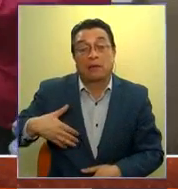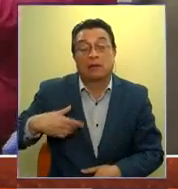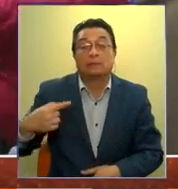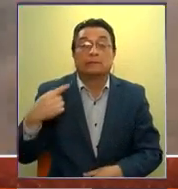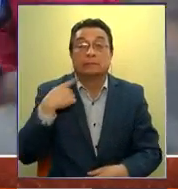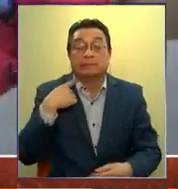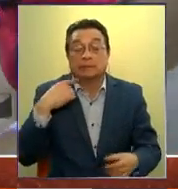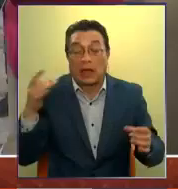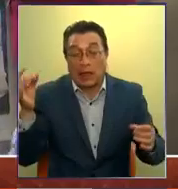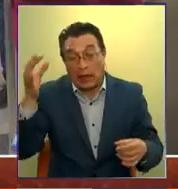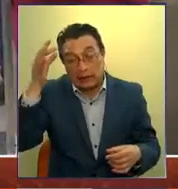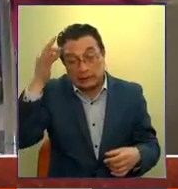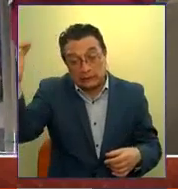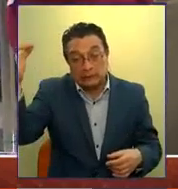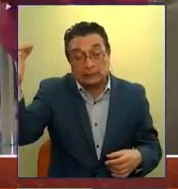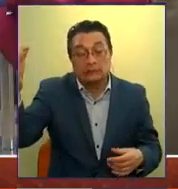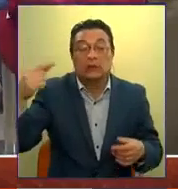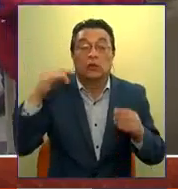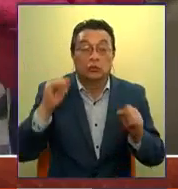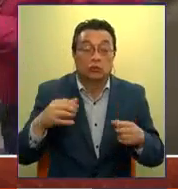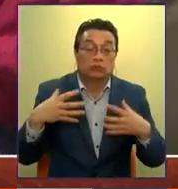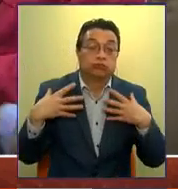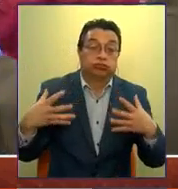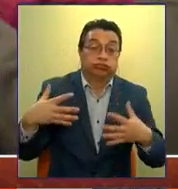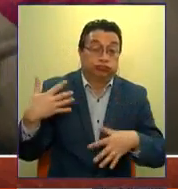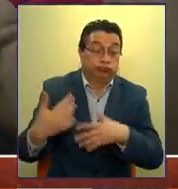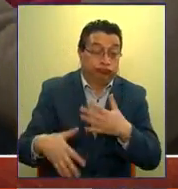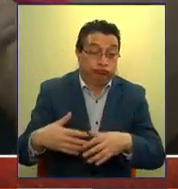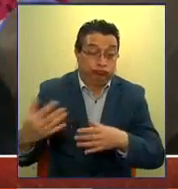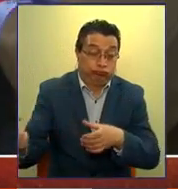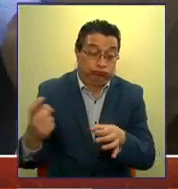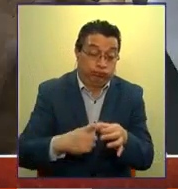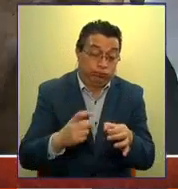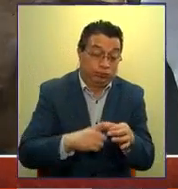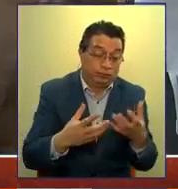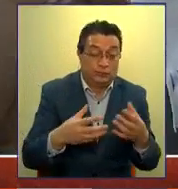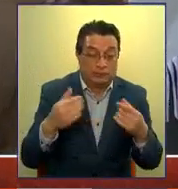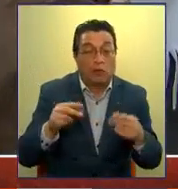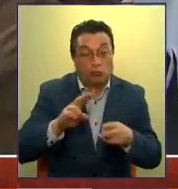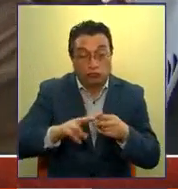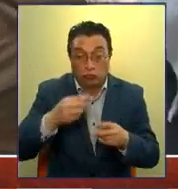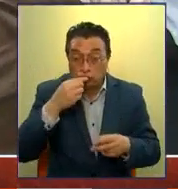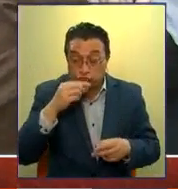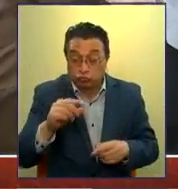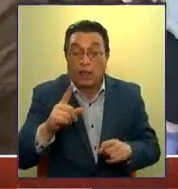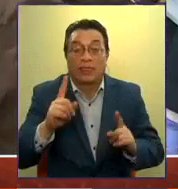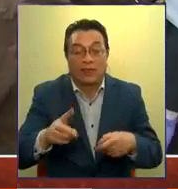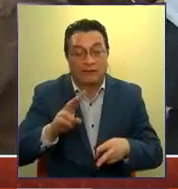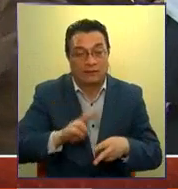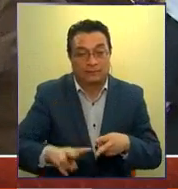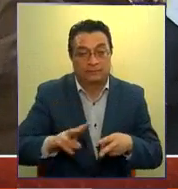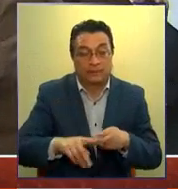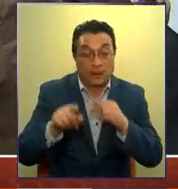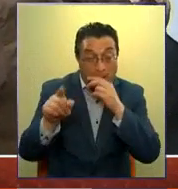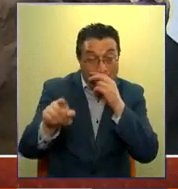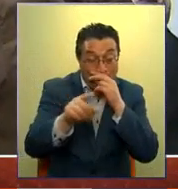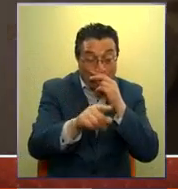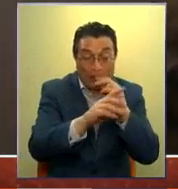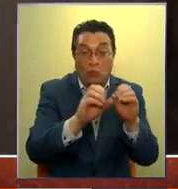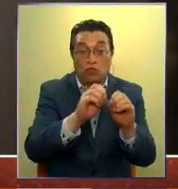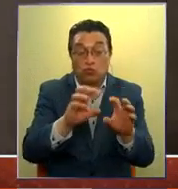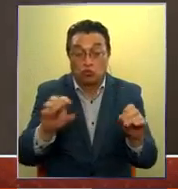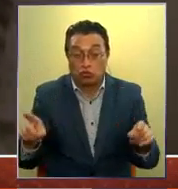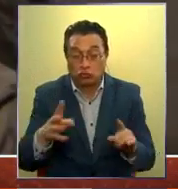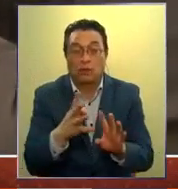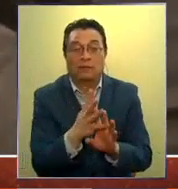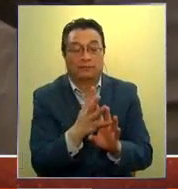imponderables, sobre todo ante un proceso de esta envergadura. Pero se debiera solucionar en las próximas horas. Esos afiliados, que son muchos, están en una